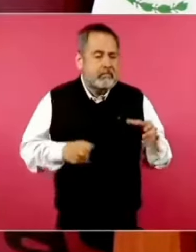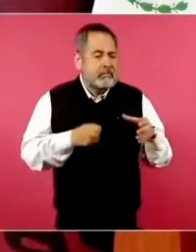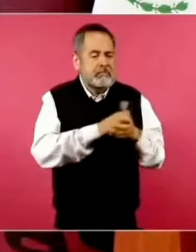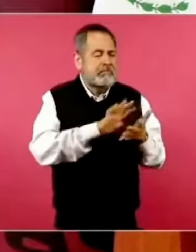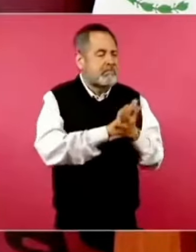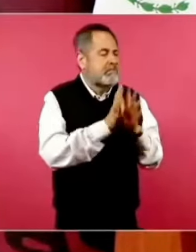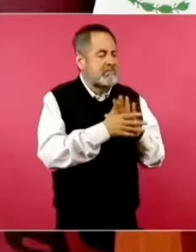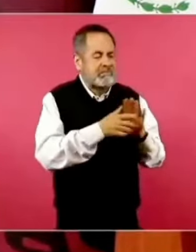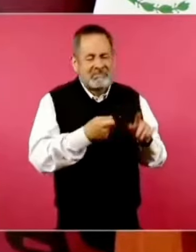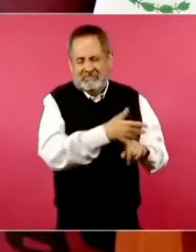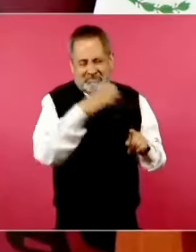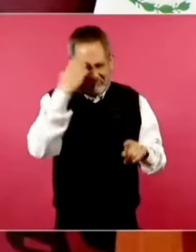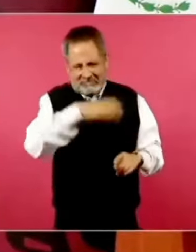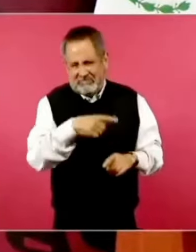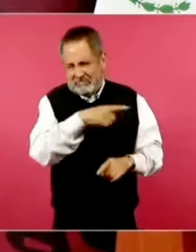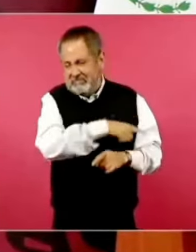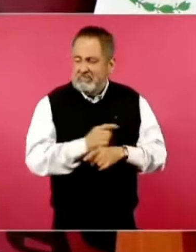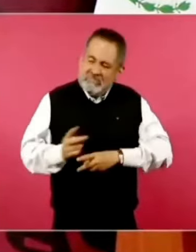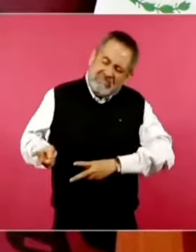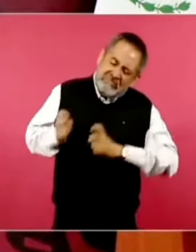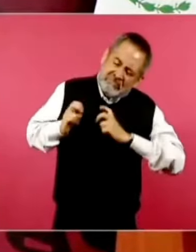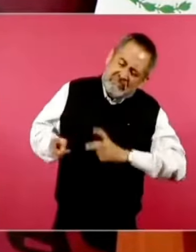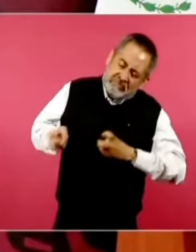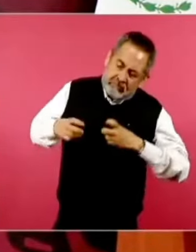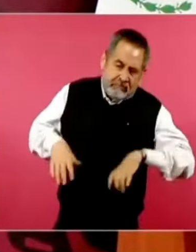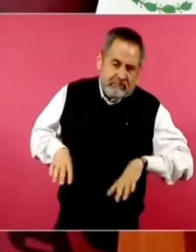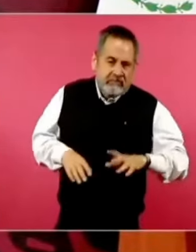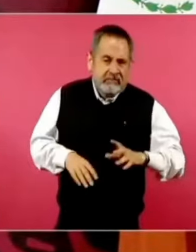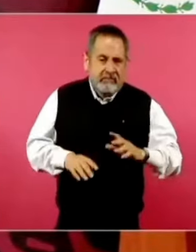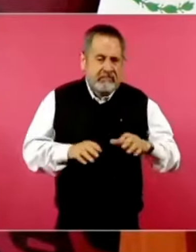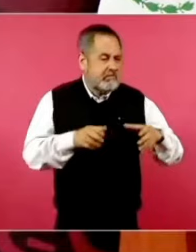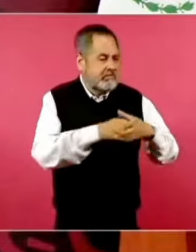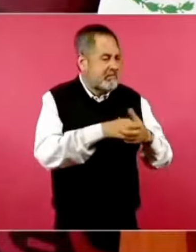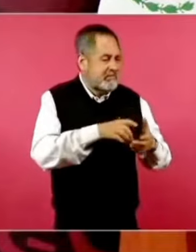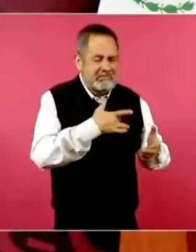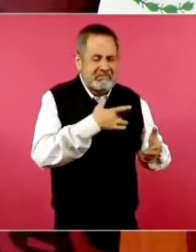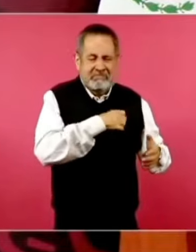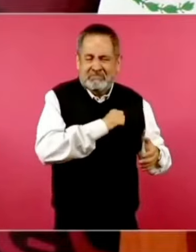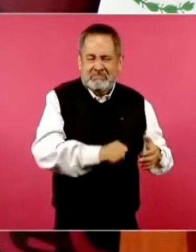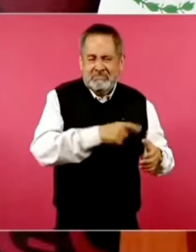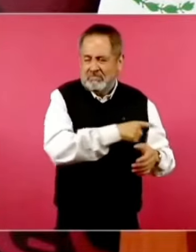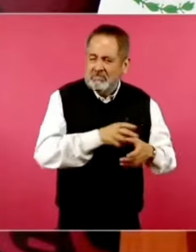pandilla de rufianes, por una banda de malhechores.